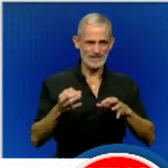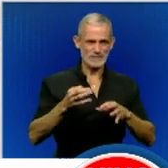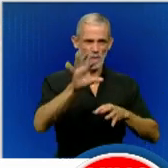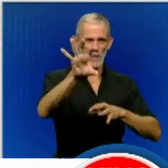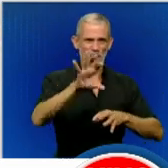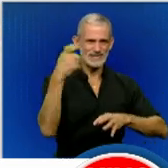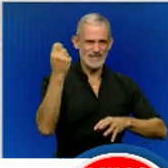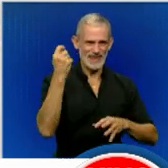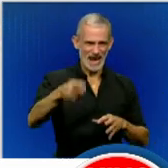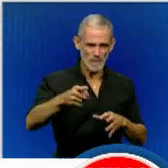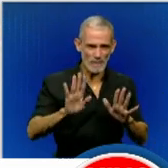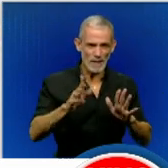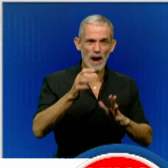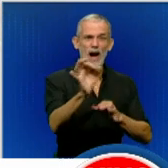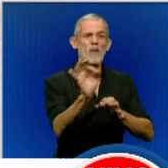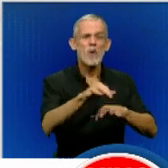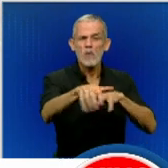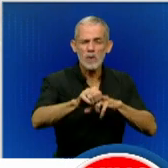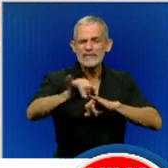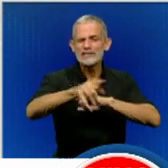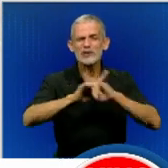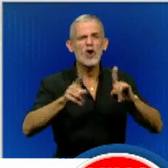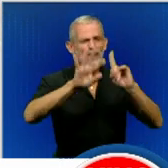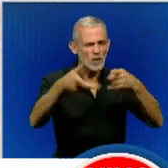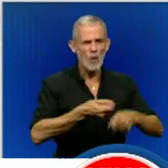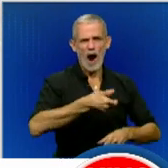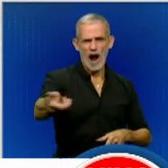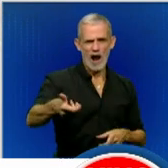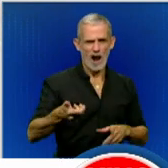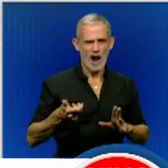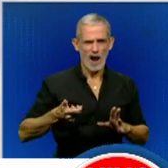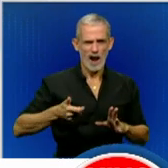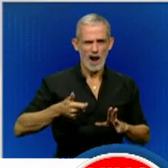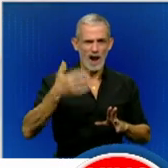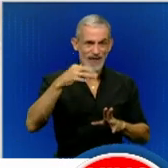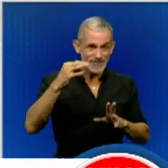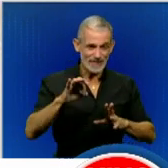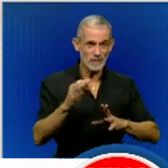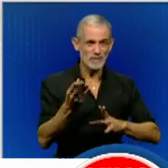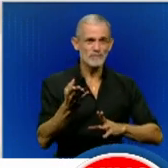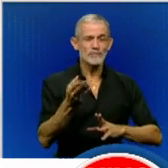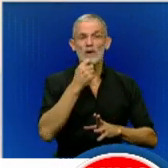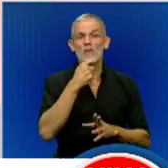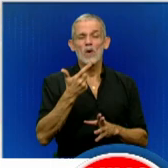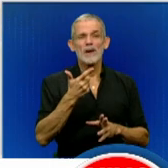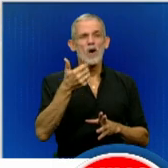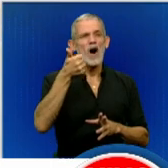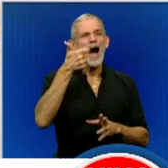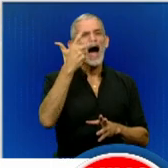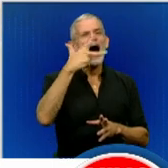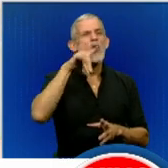pampa pero se produce ese soja o no se produjese soja en cada uno de ellos y en el caso particular la humada